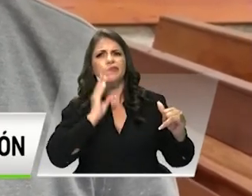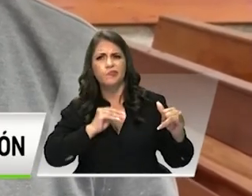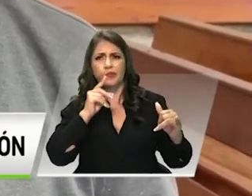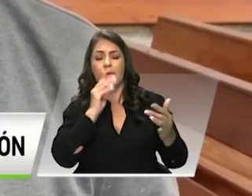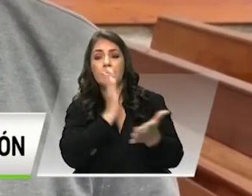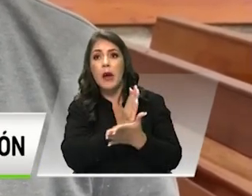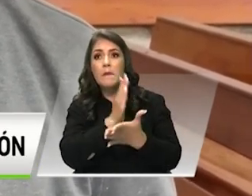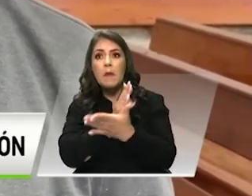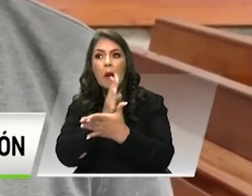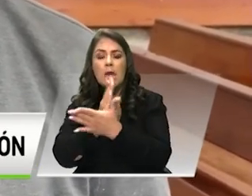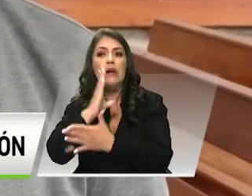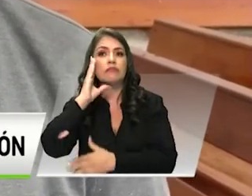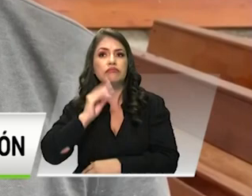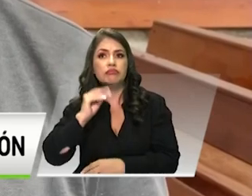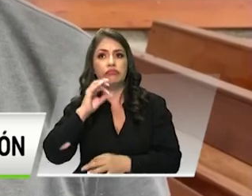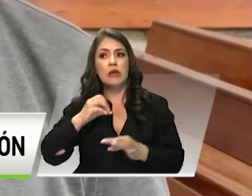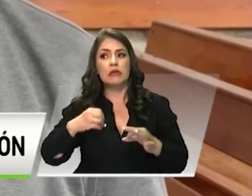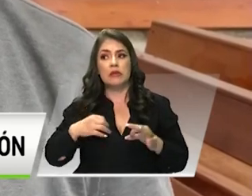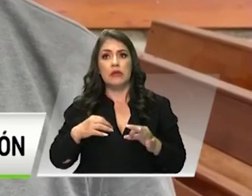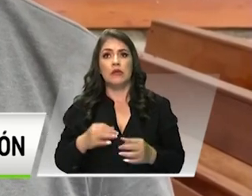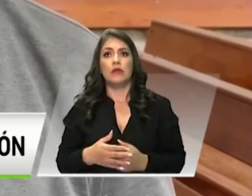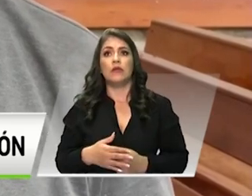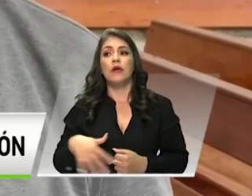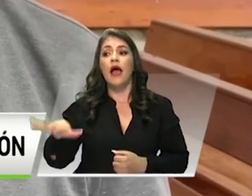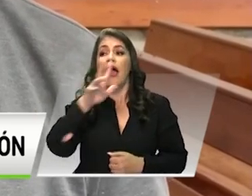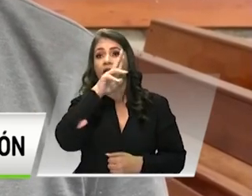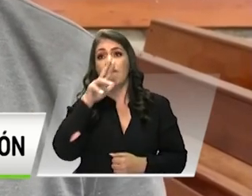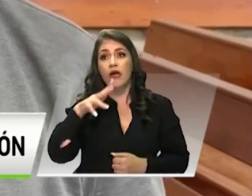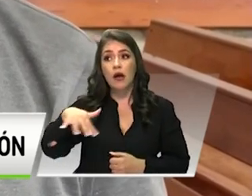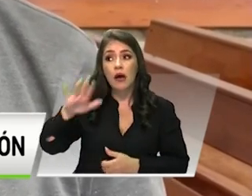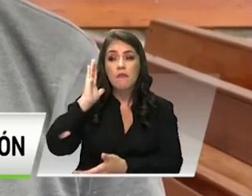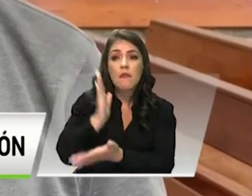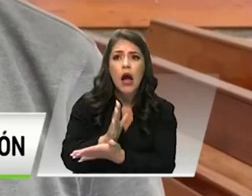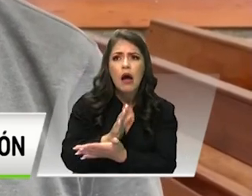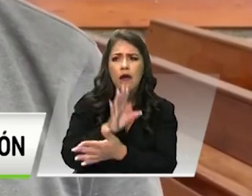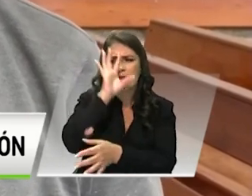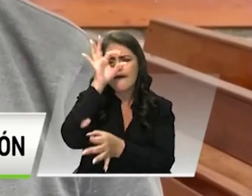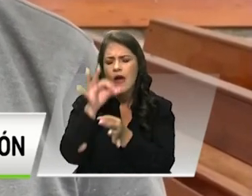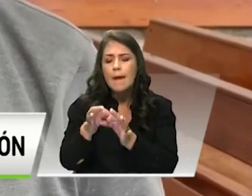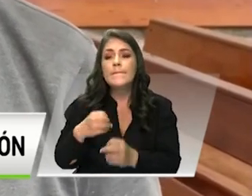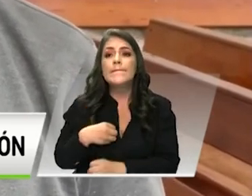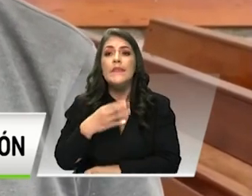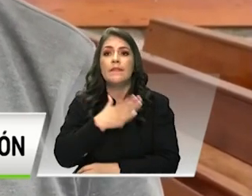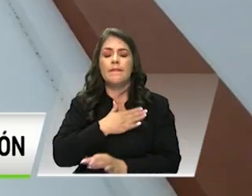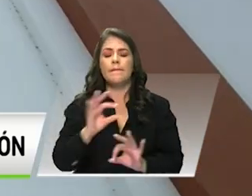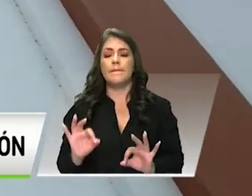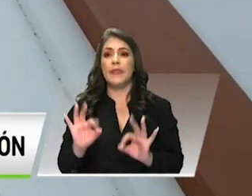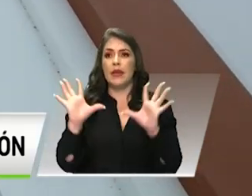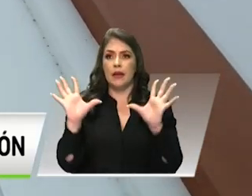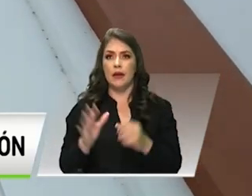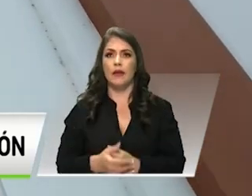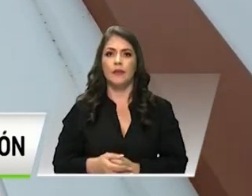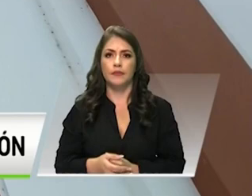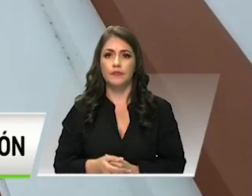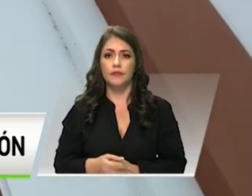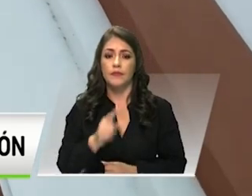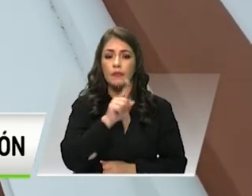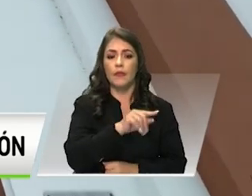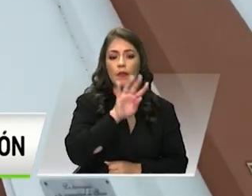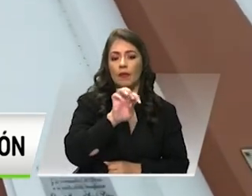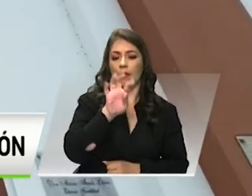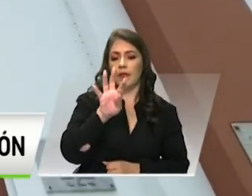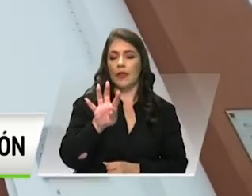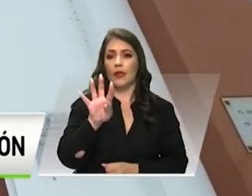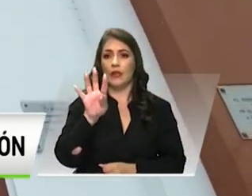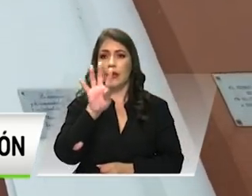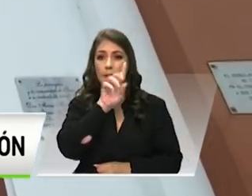finca El Paisaje. Gente que ha ido allá, que ha vivido con fe y que han vivido esa experiencia. Desde 1962,